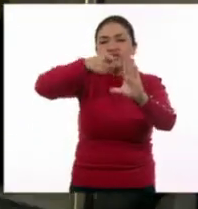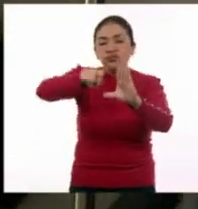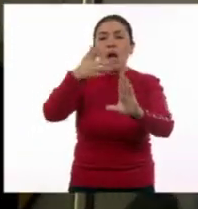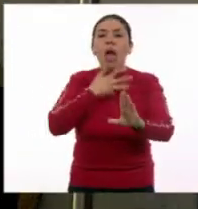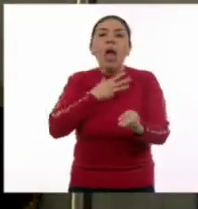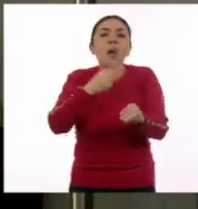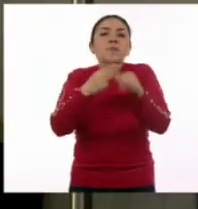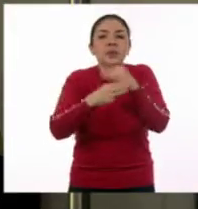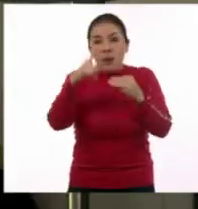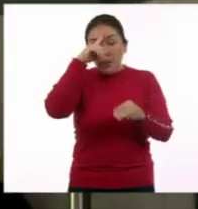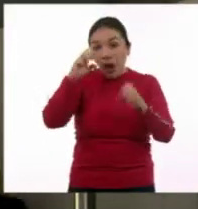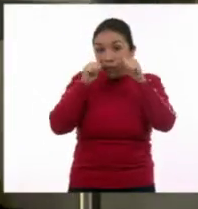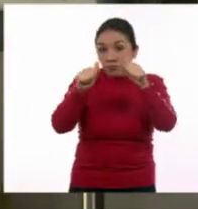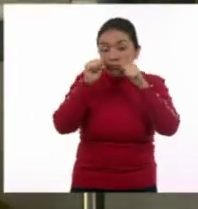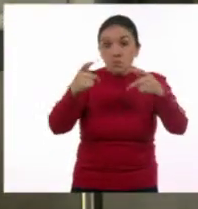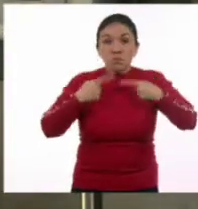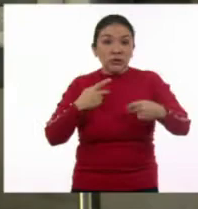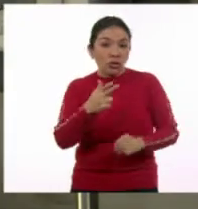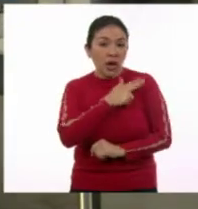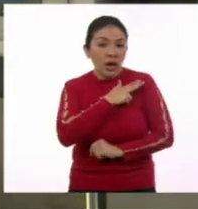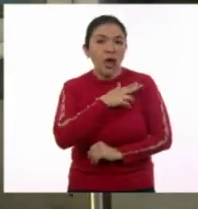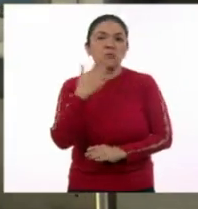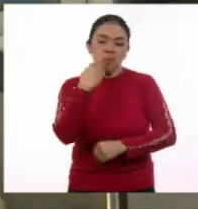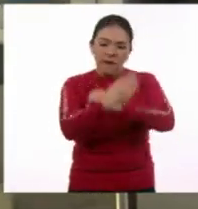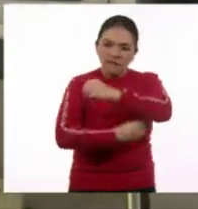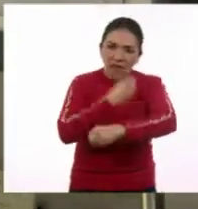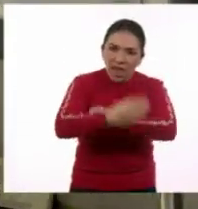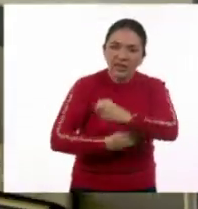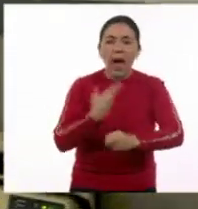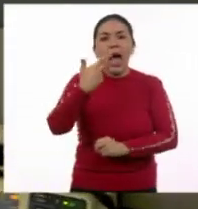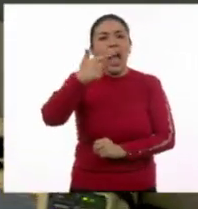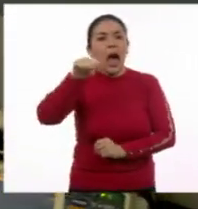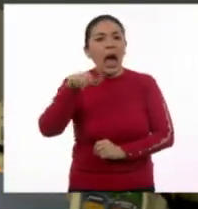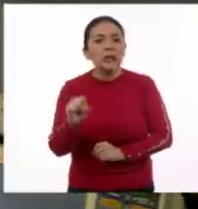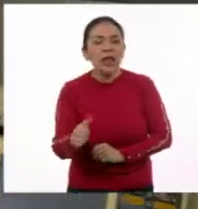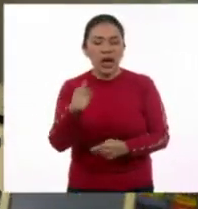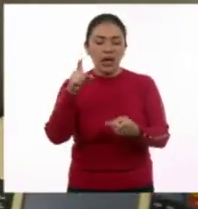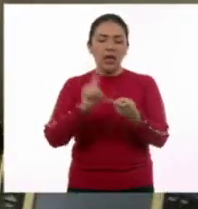para la atención de ese paciente como pueden ser vendas gasas